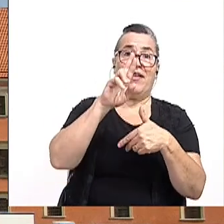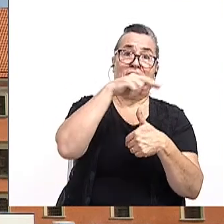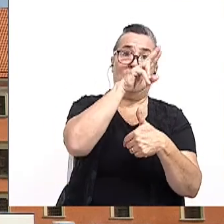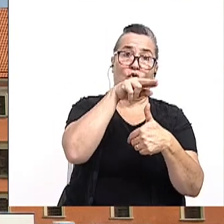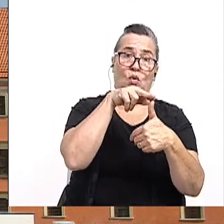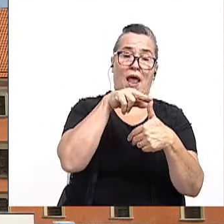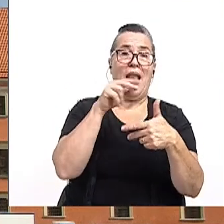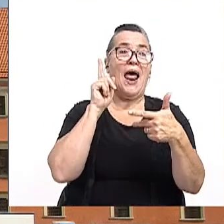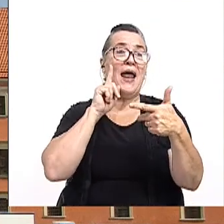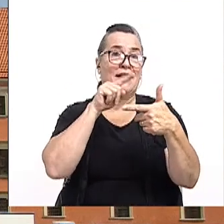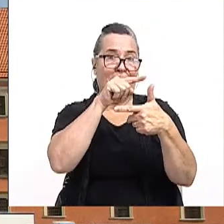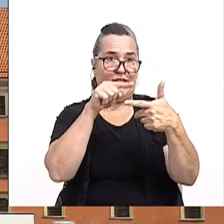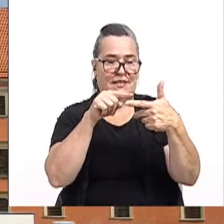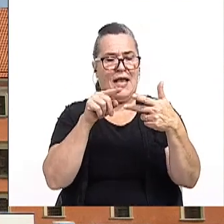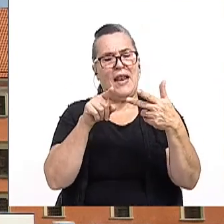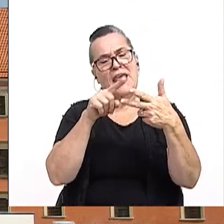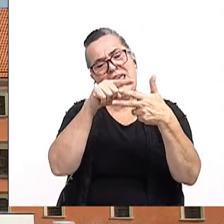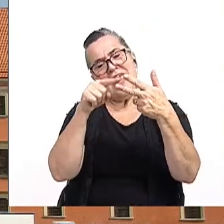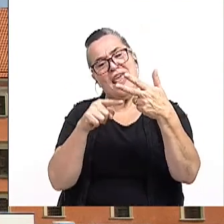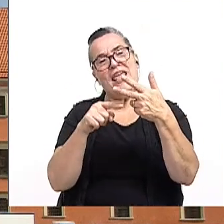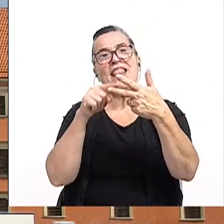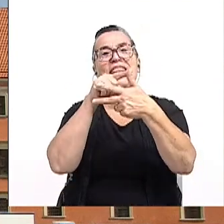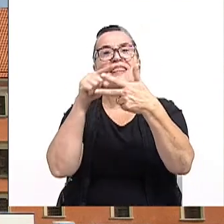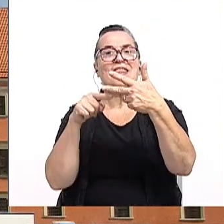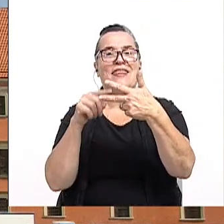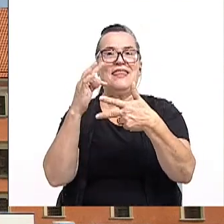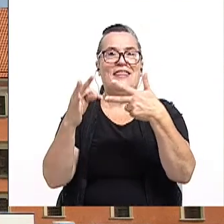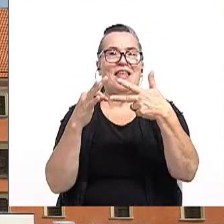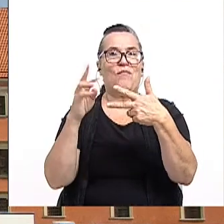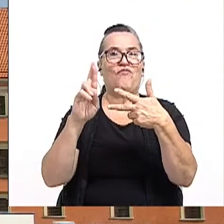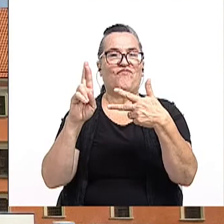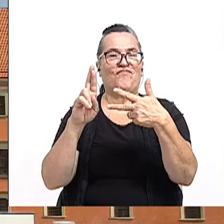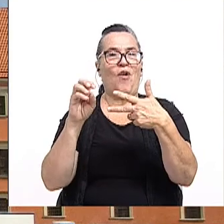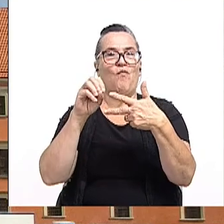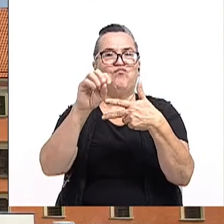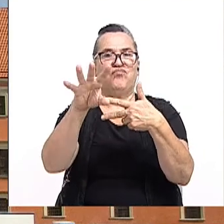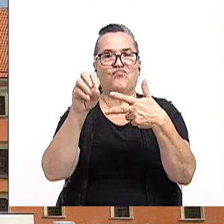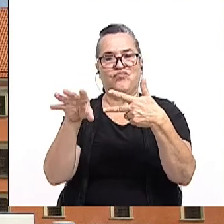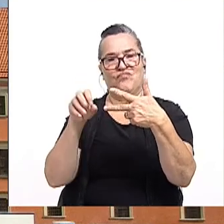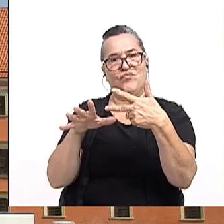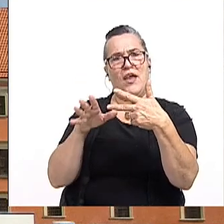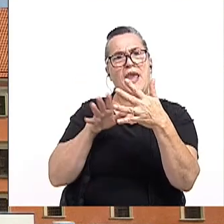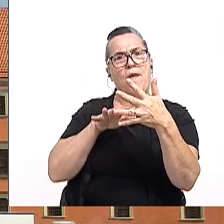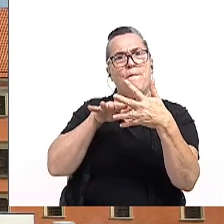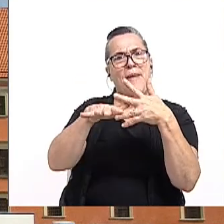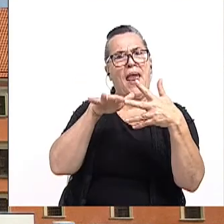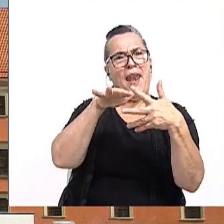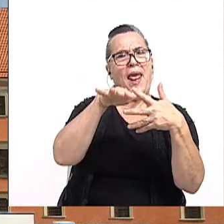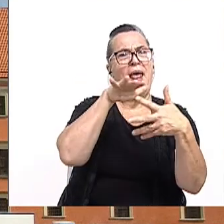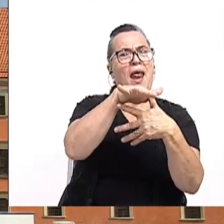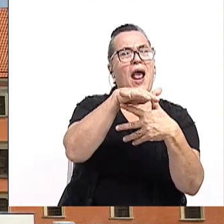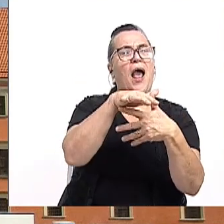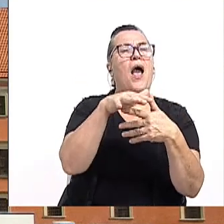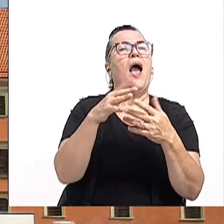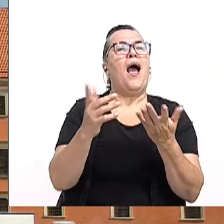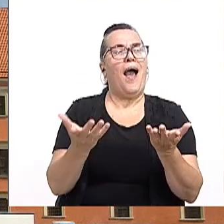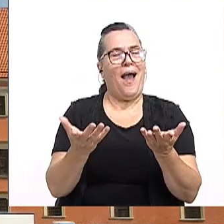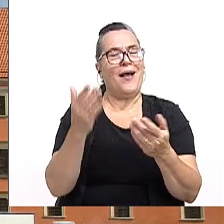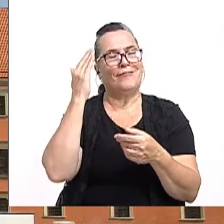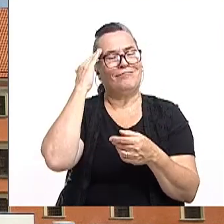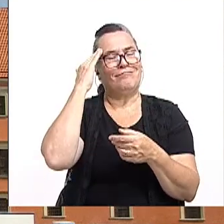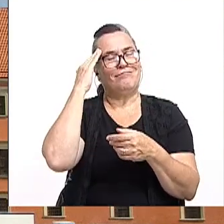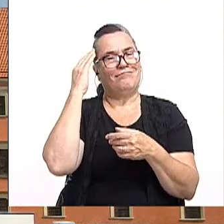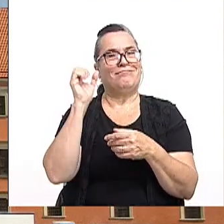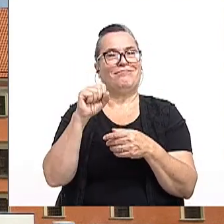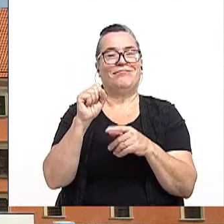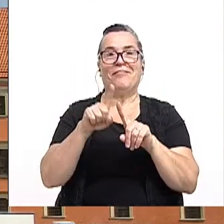y artificial y esos 3 tipos de radiaciones, así como su poder de penetración. Yo espero que sí, pero